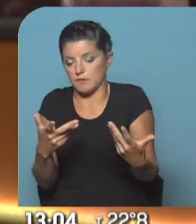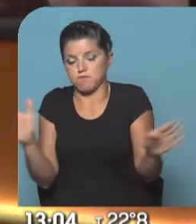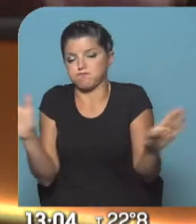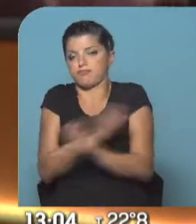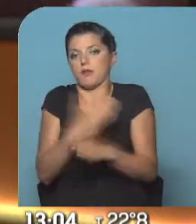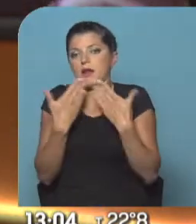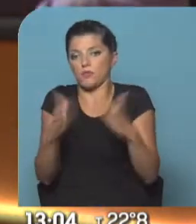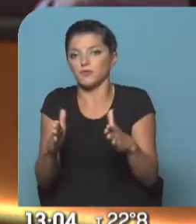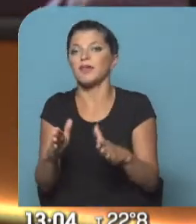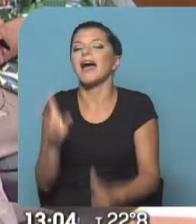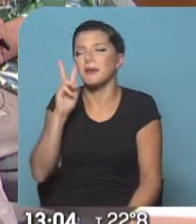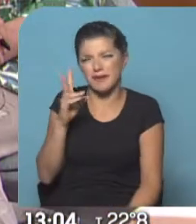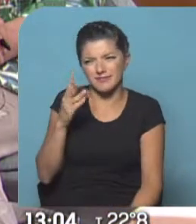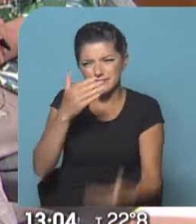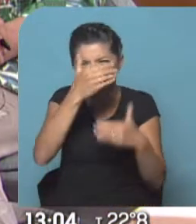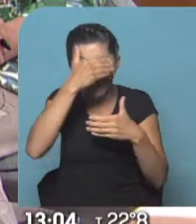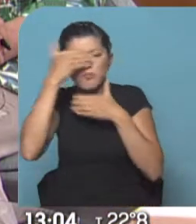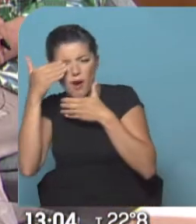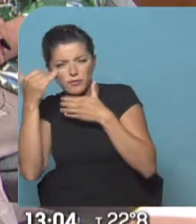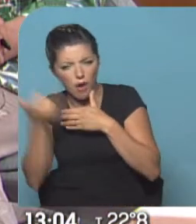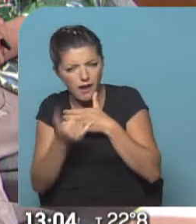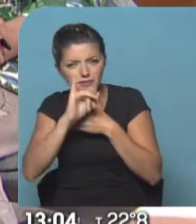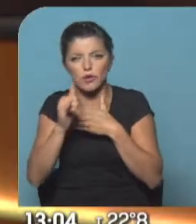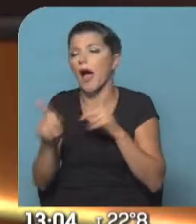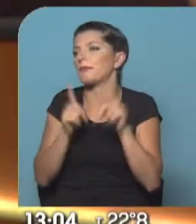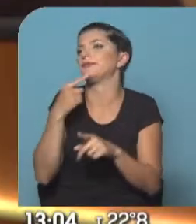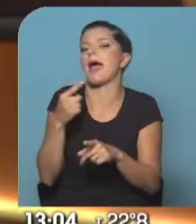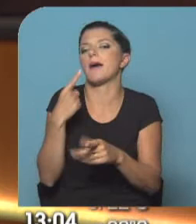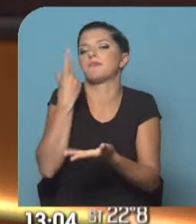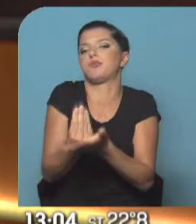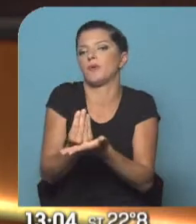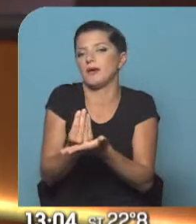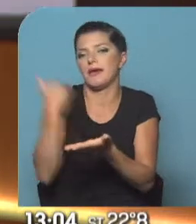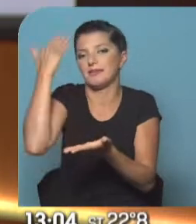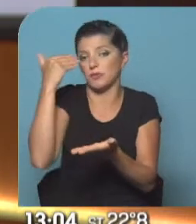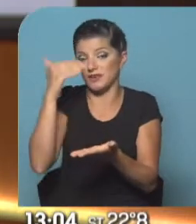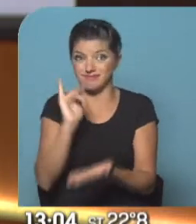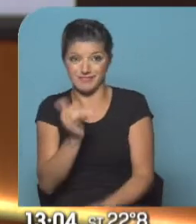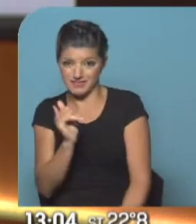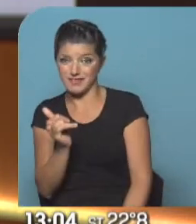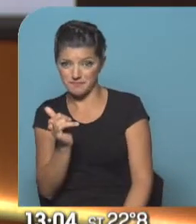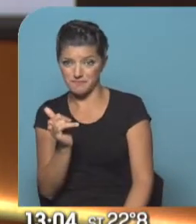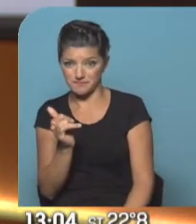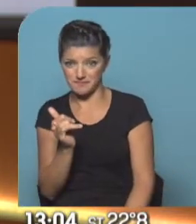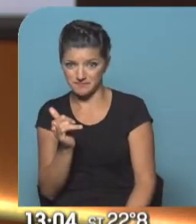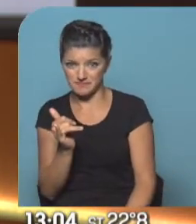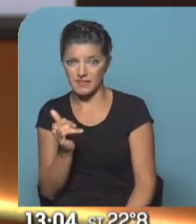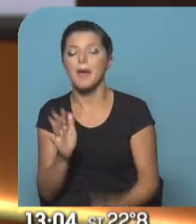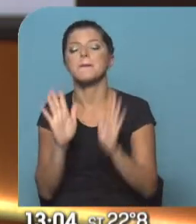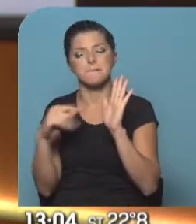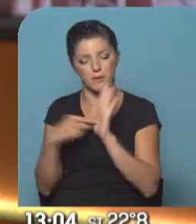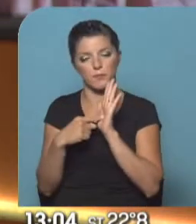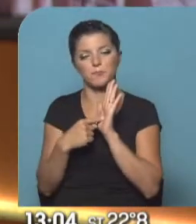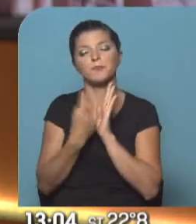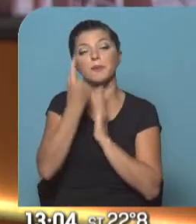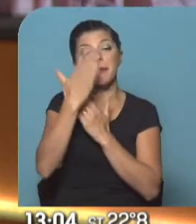si está secuestrado o no. Muchos dicen, ¿cómo va a estar secuestrado si es ciudadano saudí? Otros dicen, sí, está secuestrado porque es ciudadano saudí. Lo que sí está claro que cuando Hariri